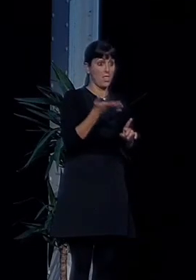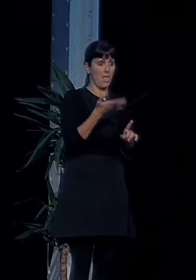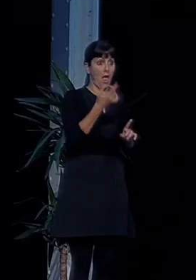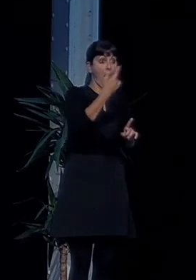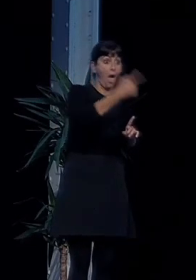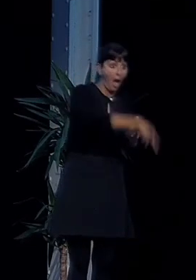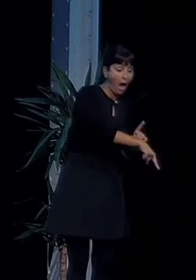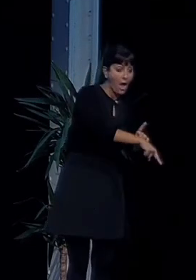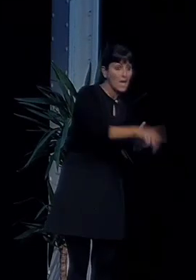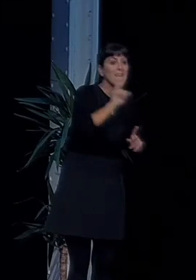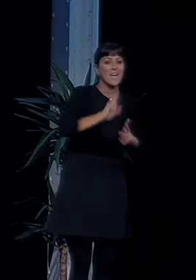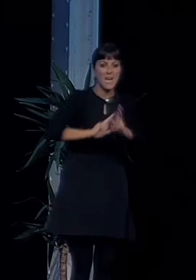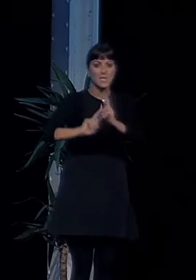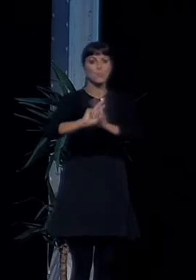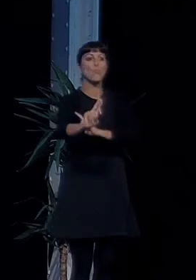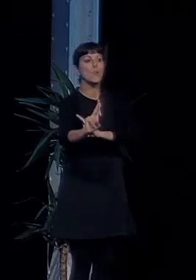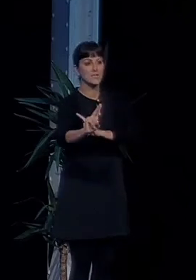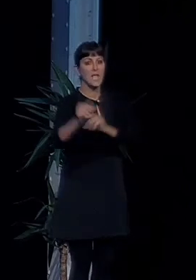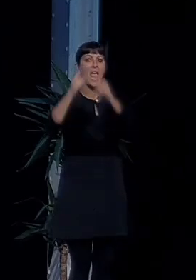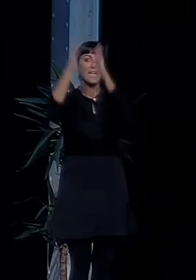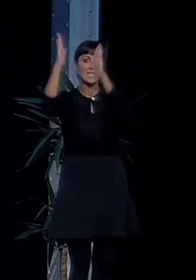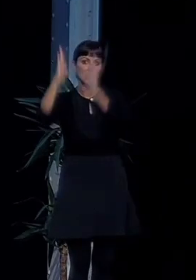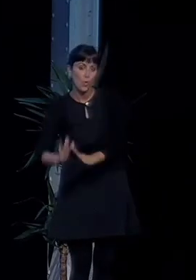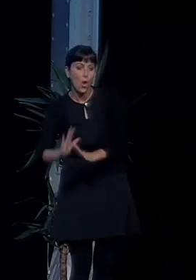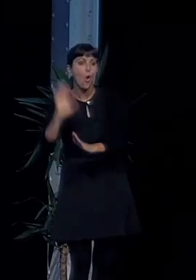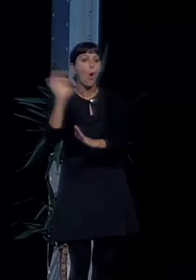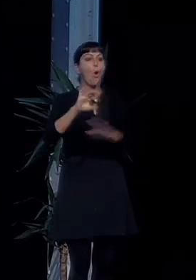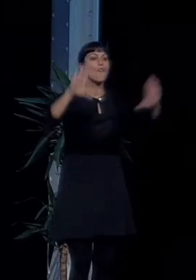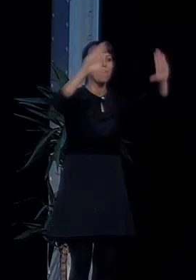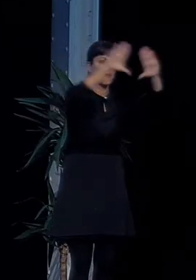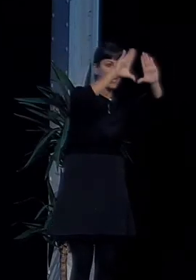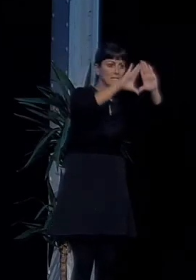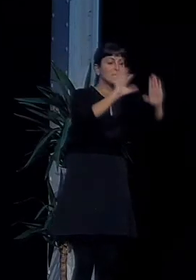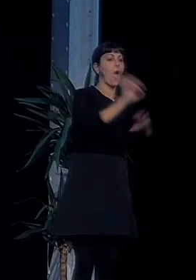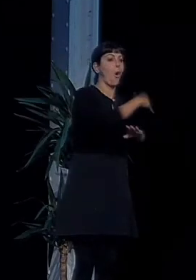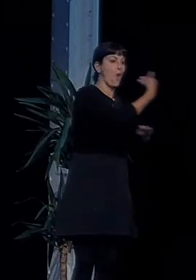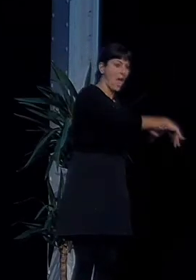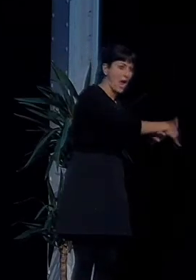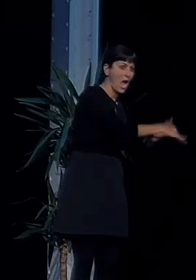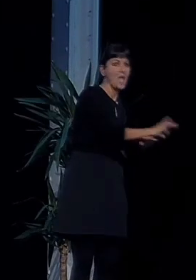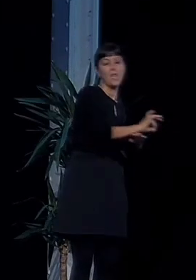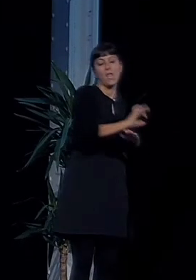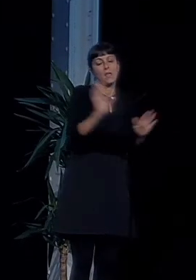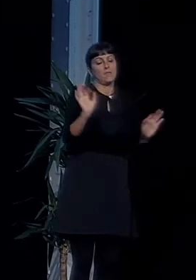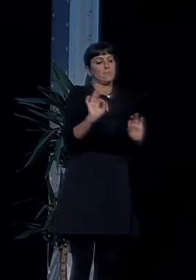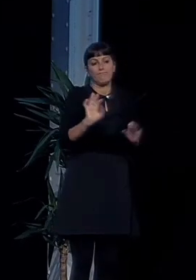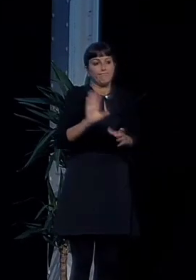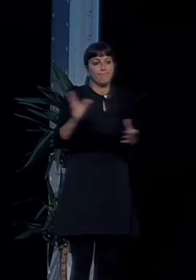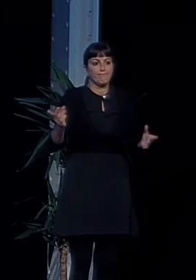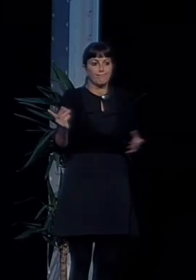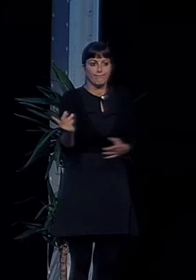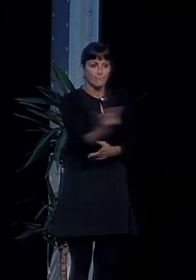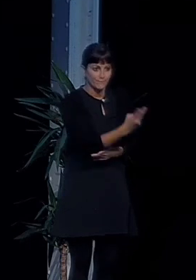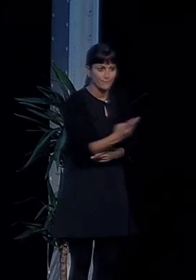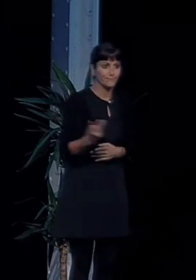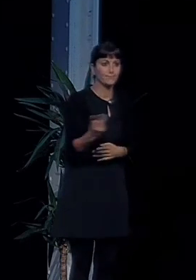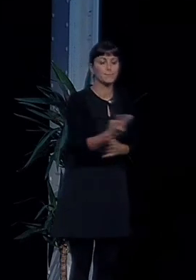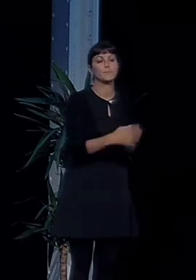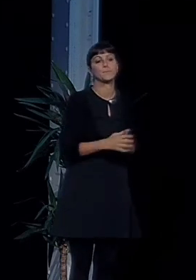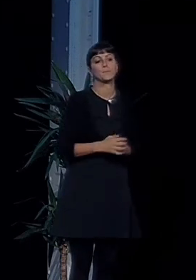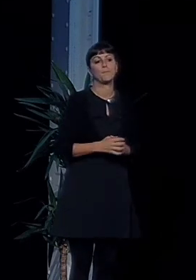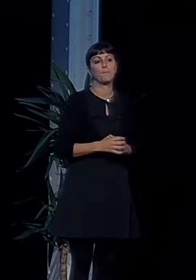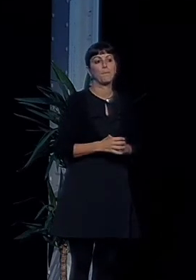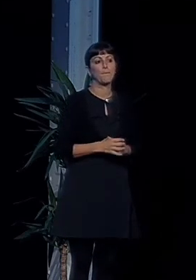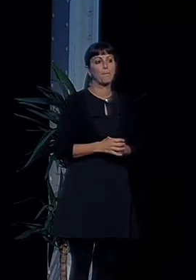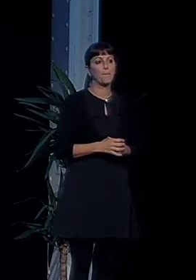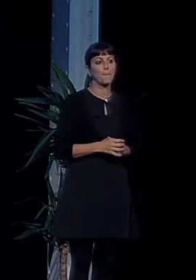respuesta. Respuestas institucionales, feministas, en la calle, en las instituciones, ¿no? Sí que me gustaría es como profundizar en el...